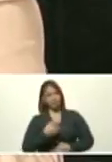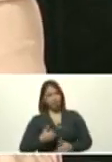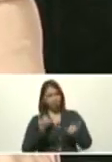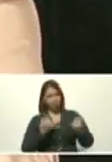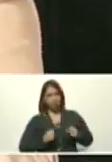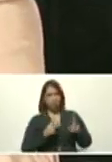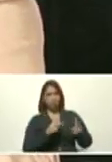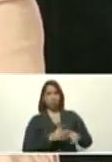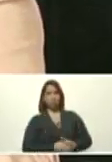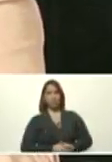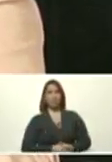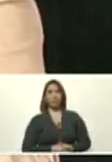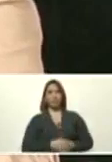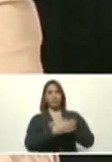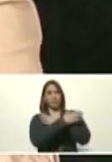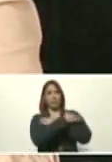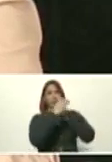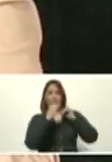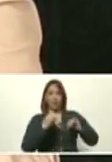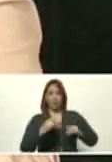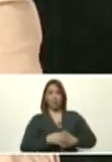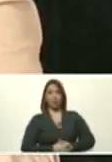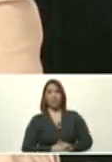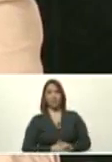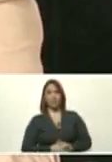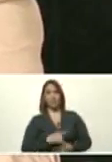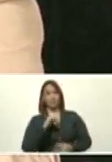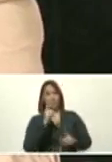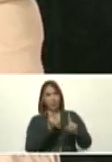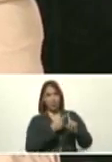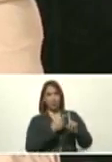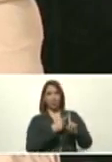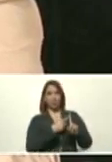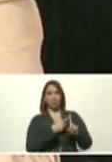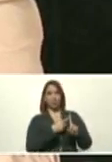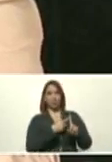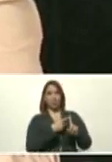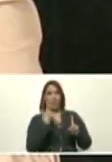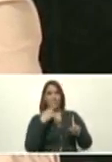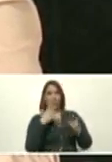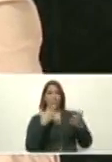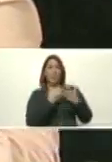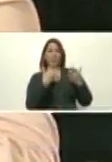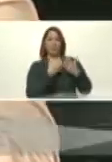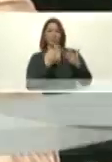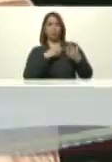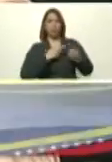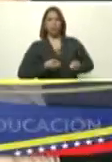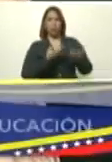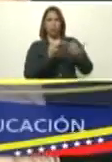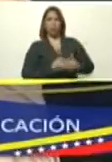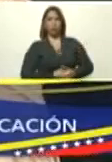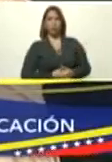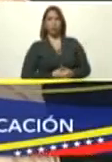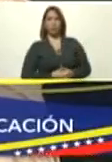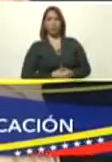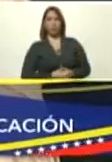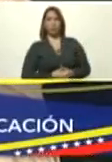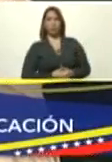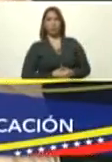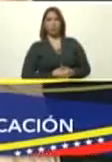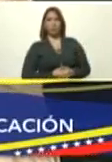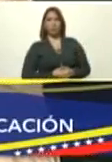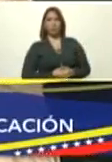oportunidad felicitarlo. En primer lugar, por la batalla que hemos dado en